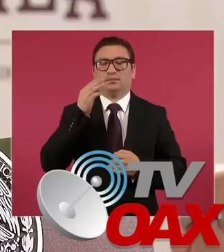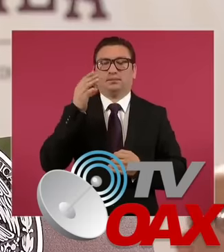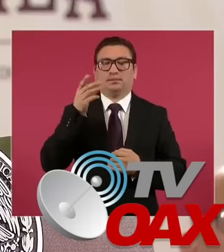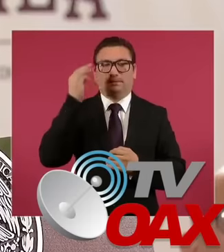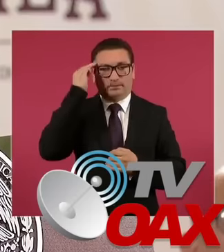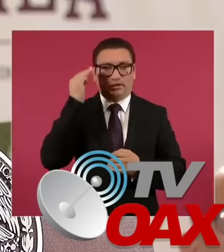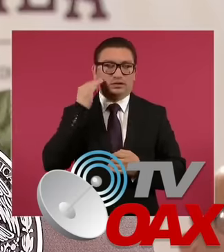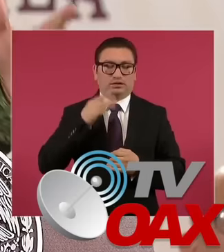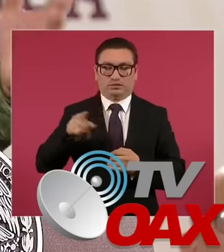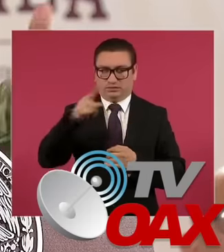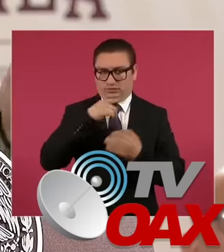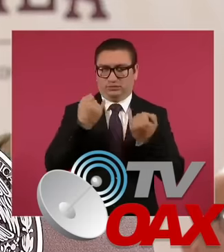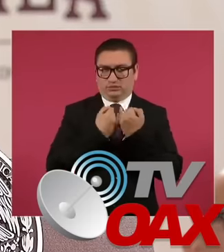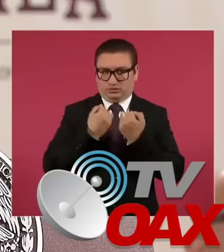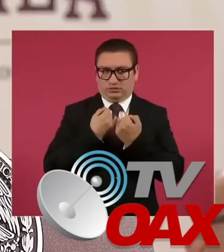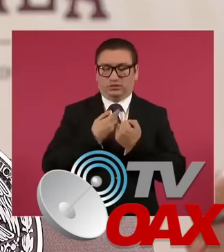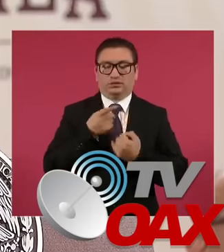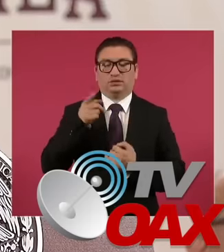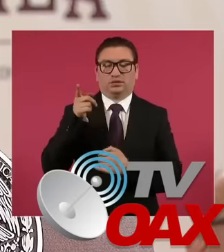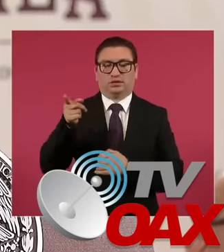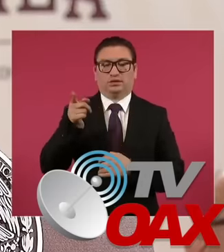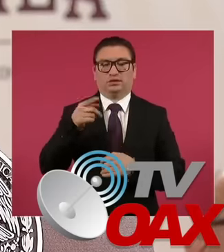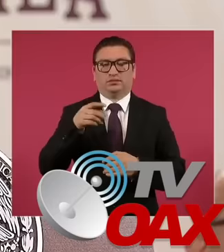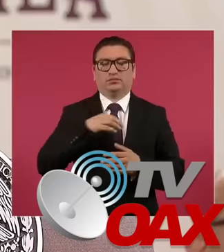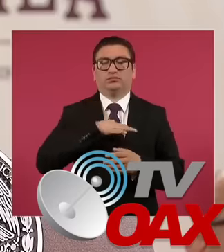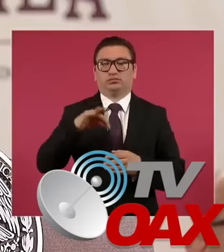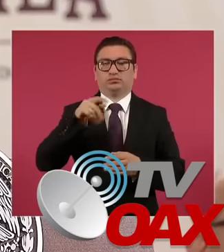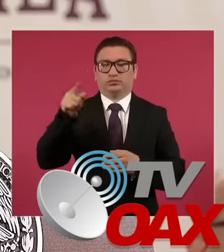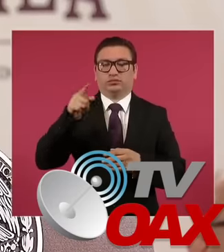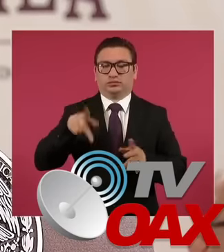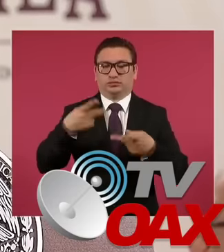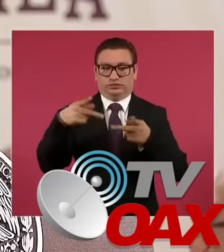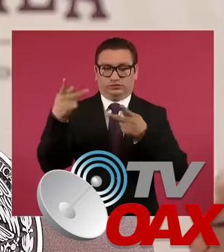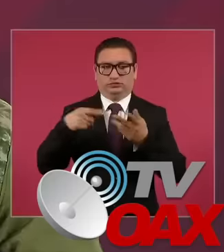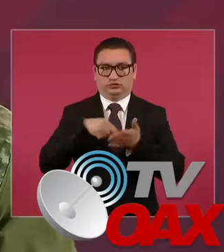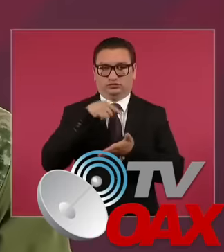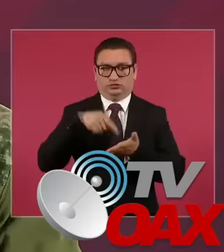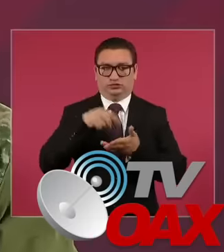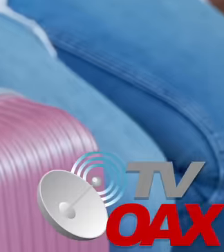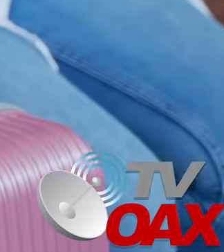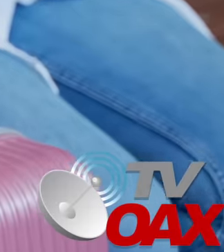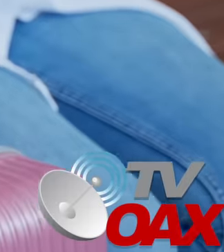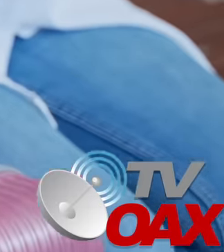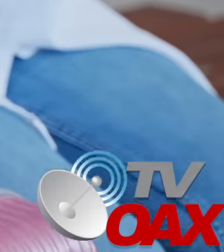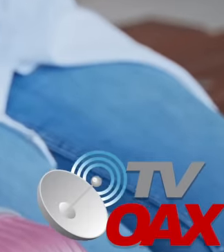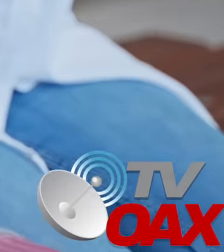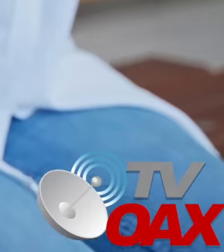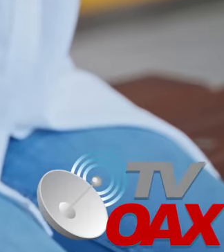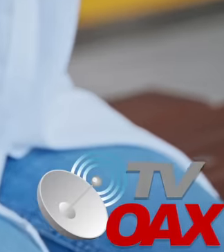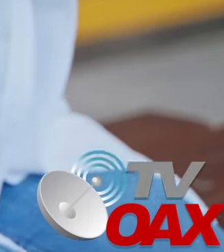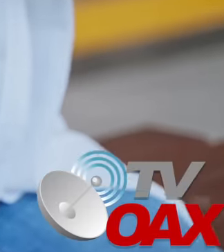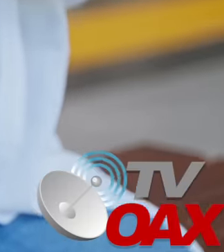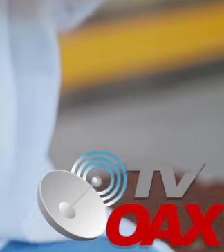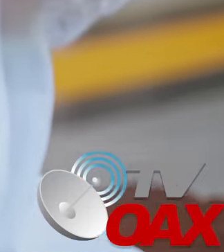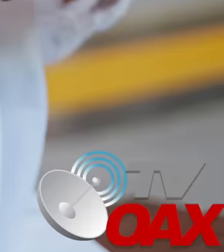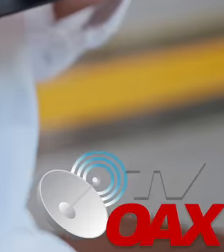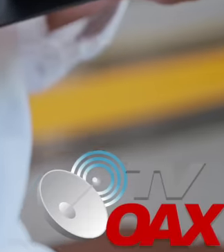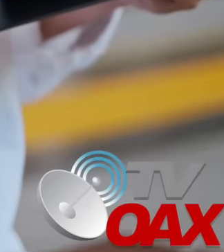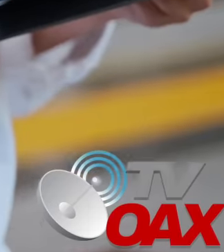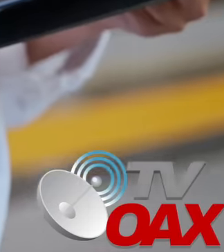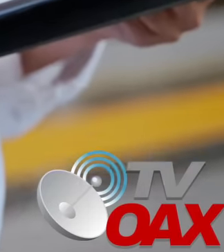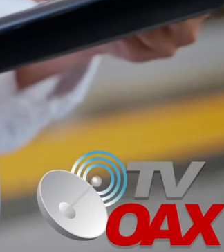Ese establecimiento van a ser prácticamente taquillas de venta a través de una tableta, y así va a ser